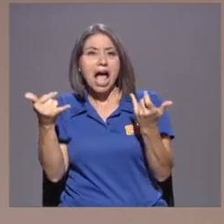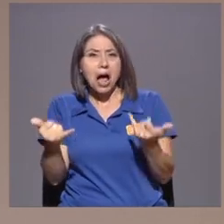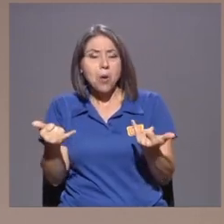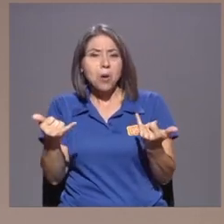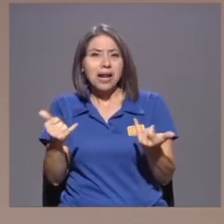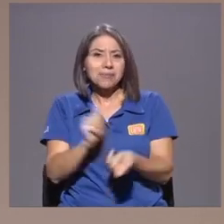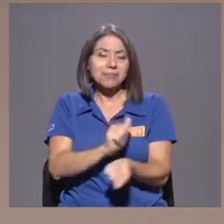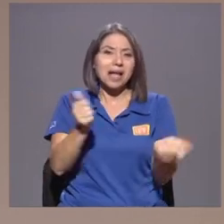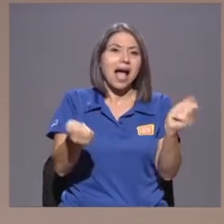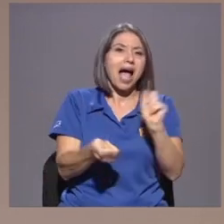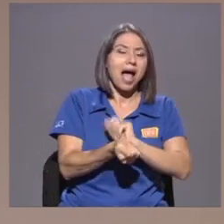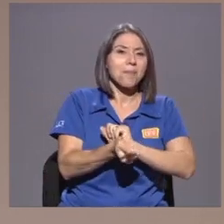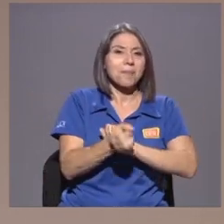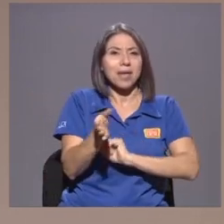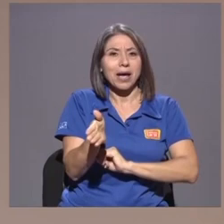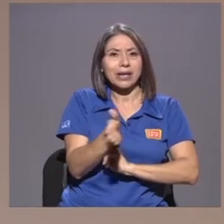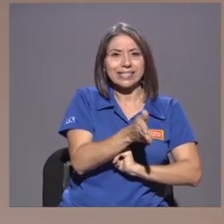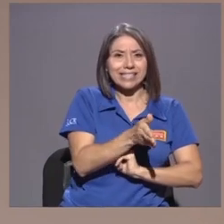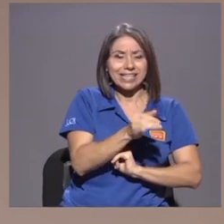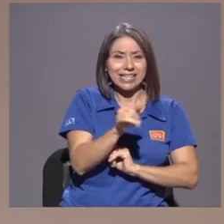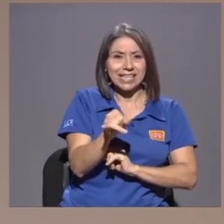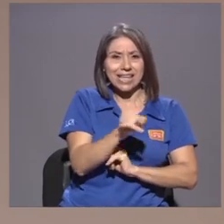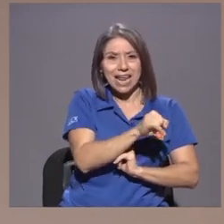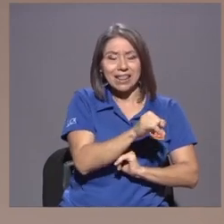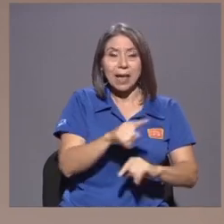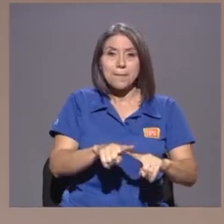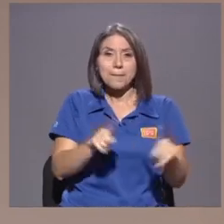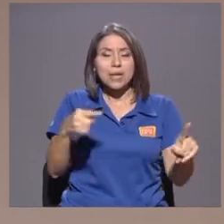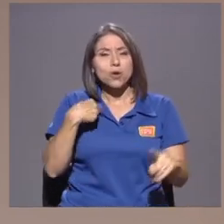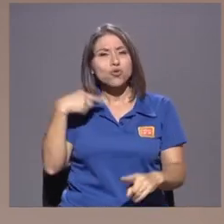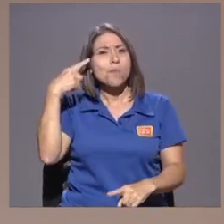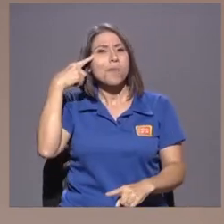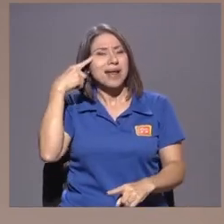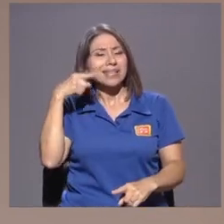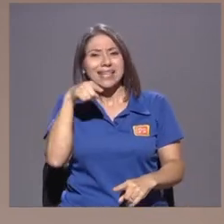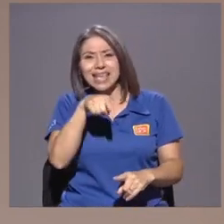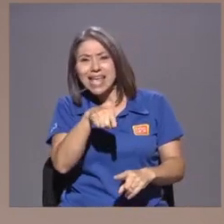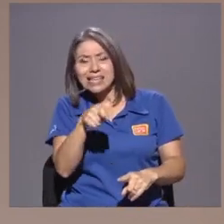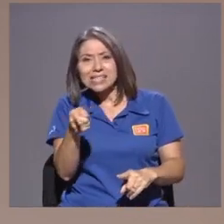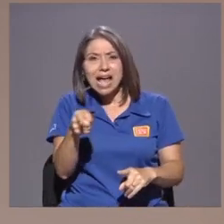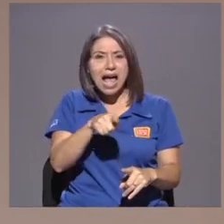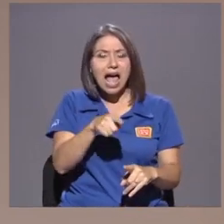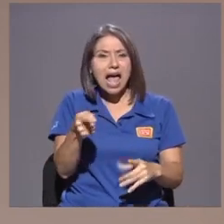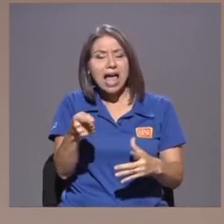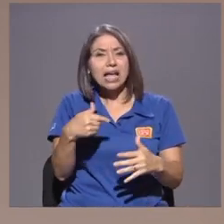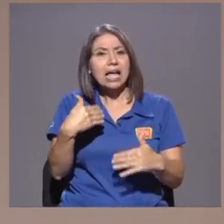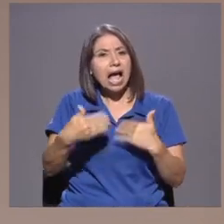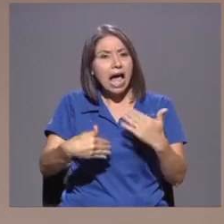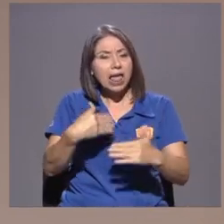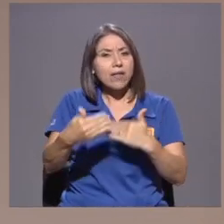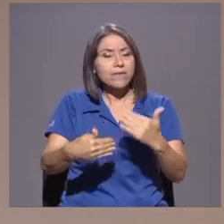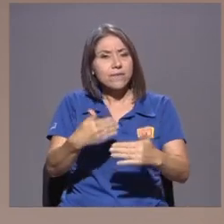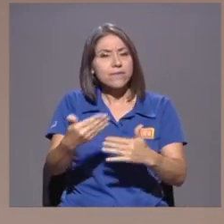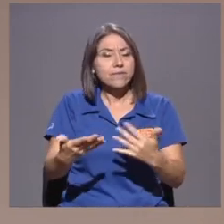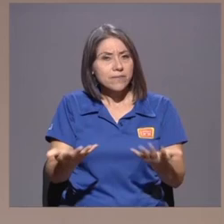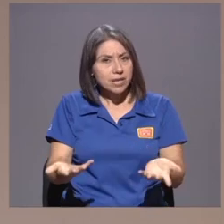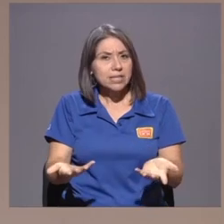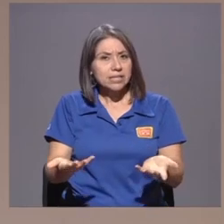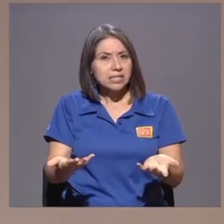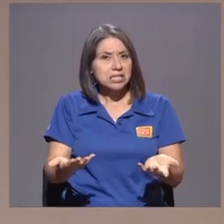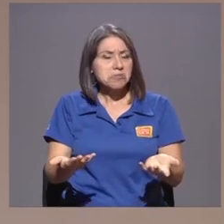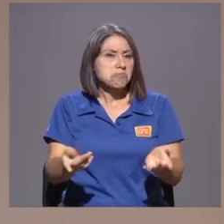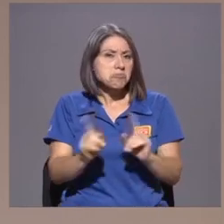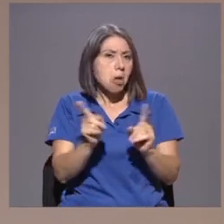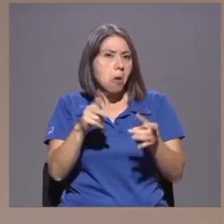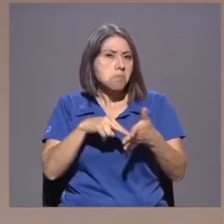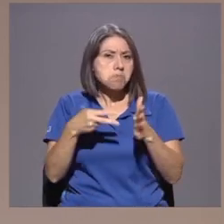que es más de izquierda pero me parece que esa geometría cada cada vez dice menos